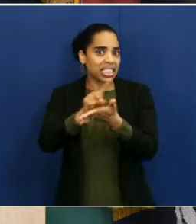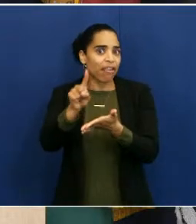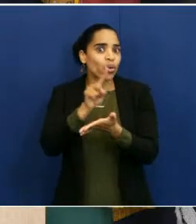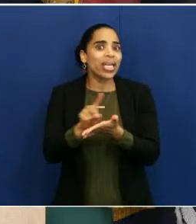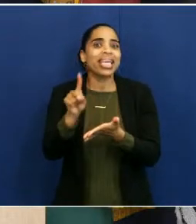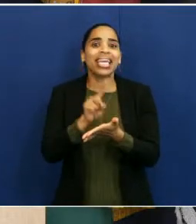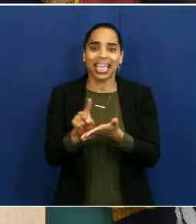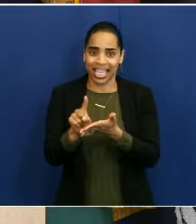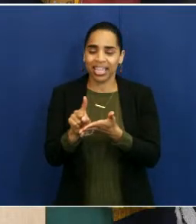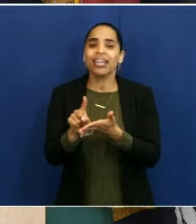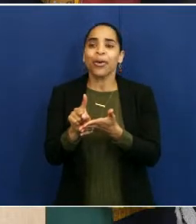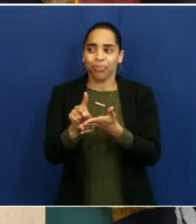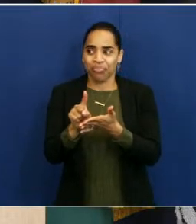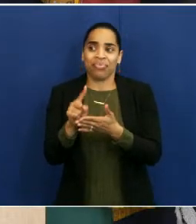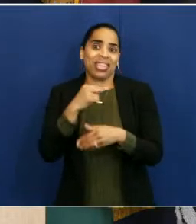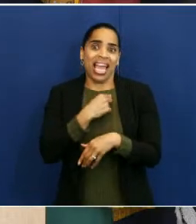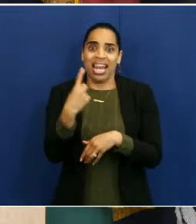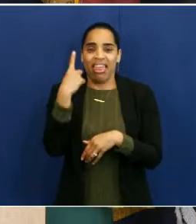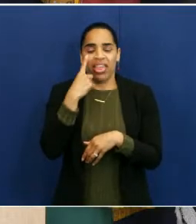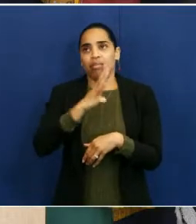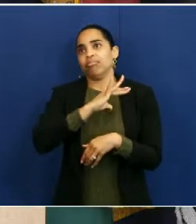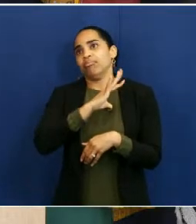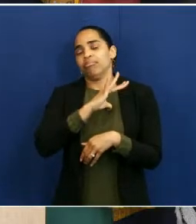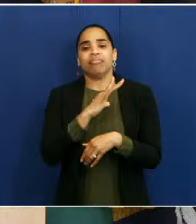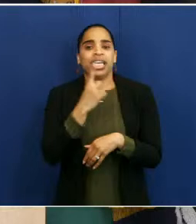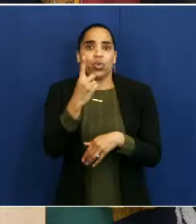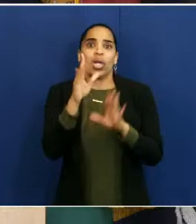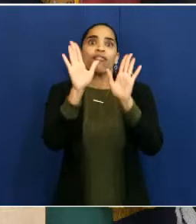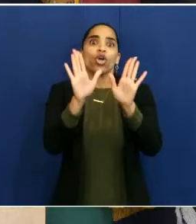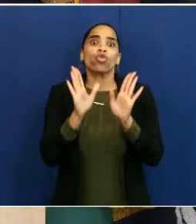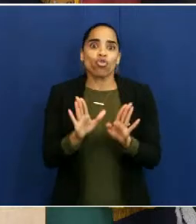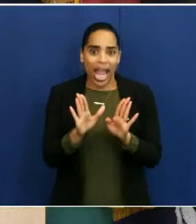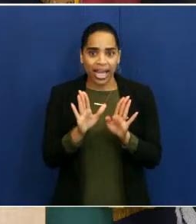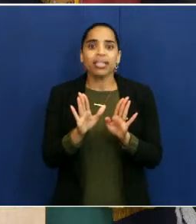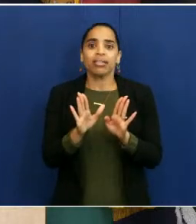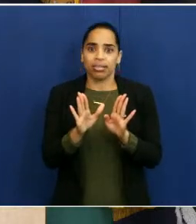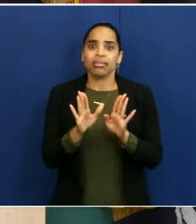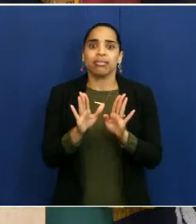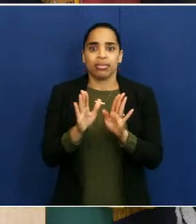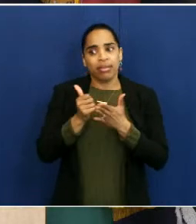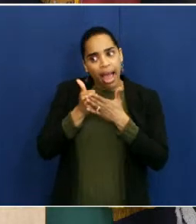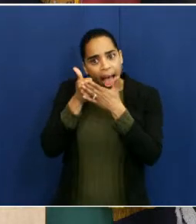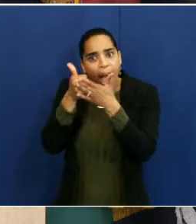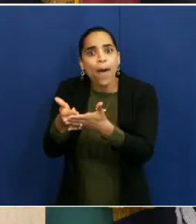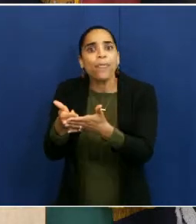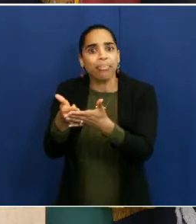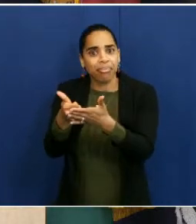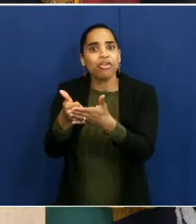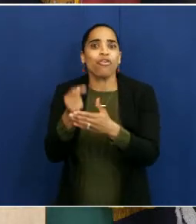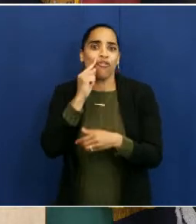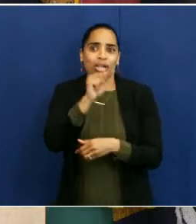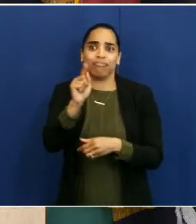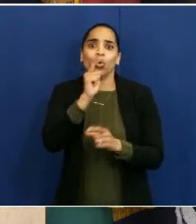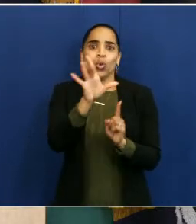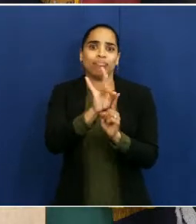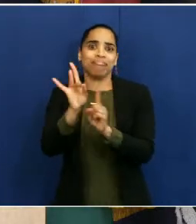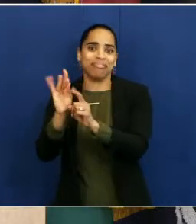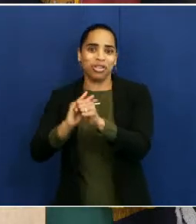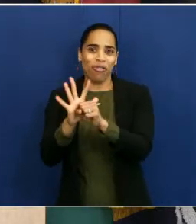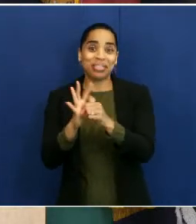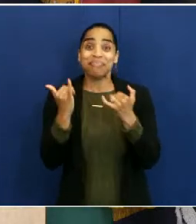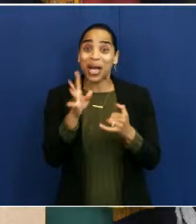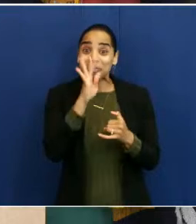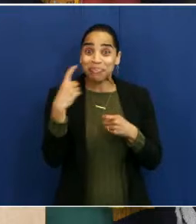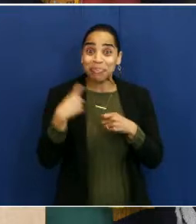and I think it's one of the many ways that we're going to make sure that we combat the COVID pandemic.